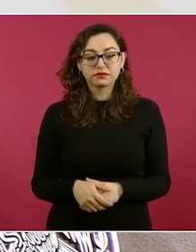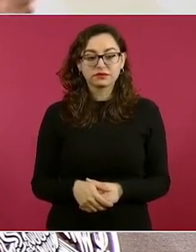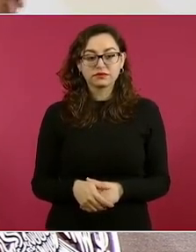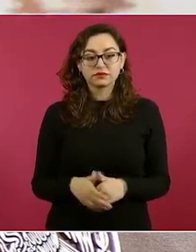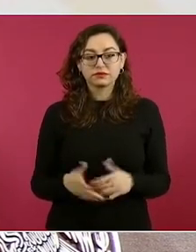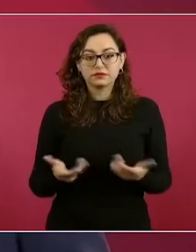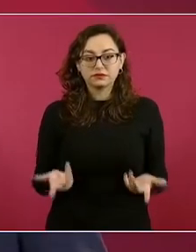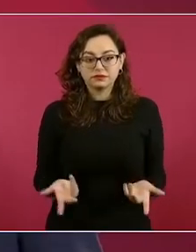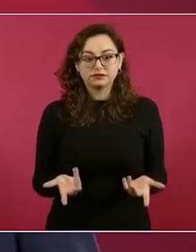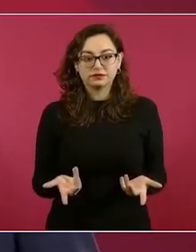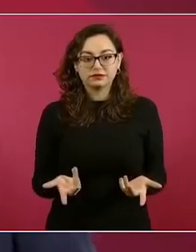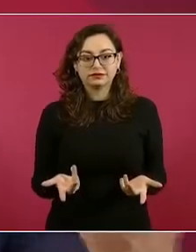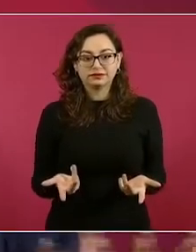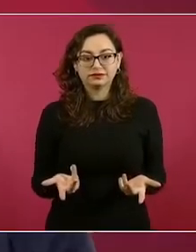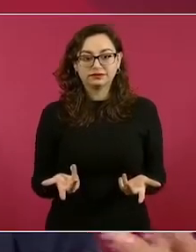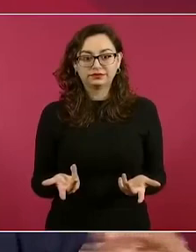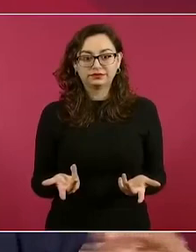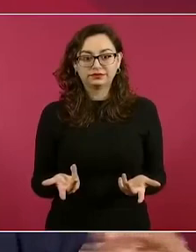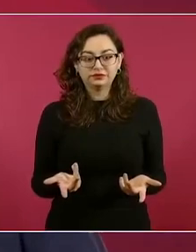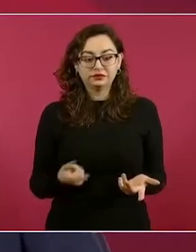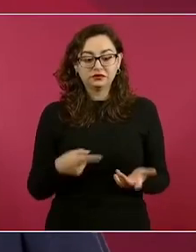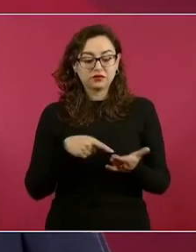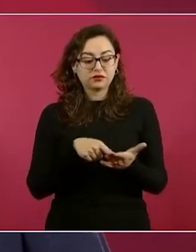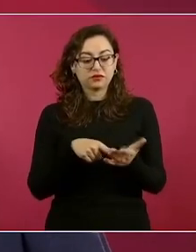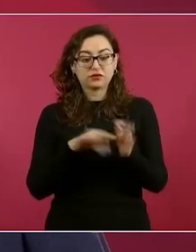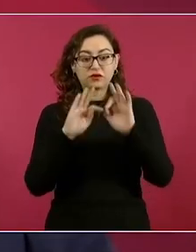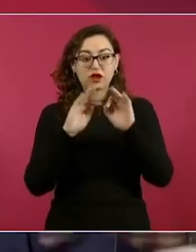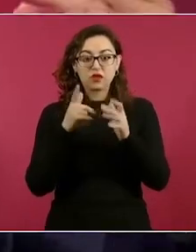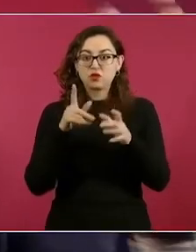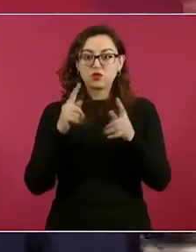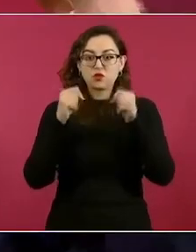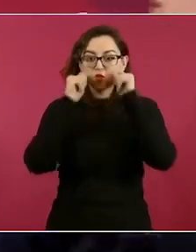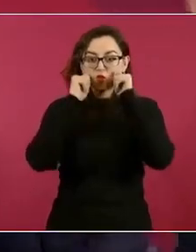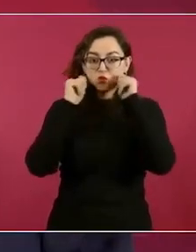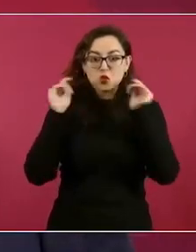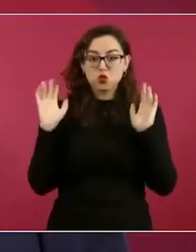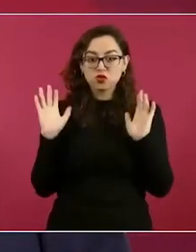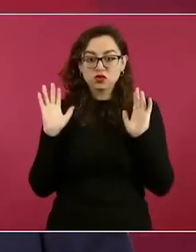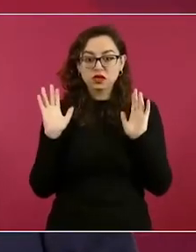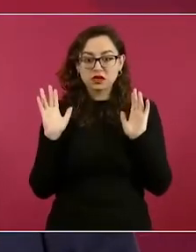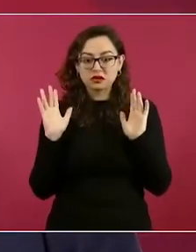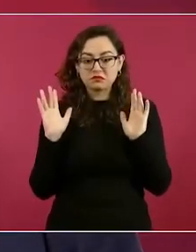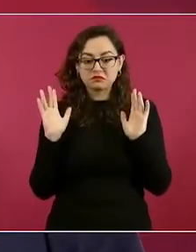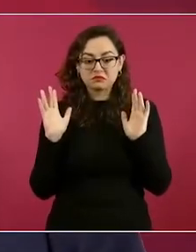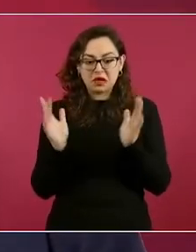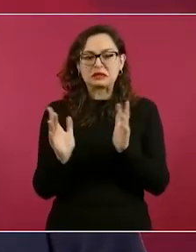O sea, forma, no fondo, puede ser derecho,